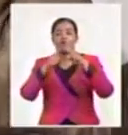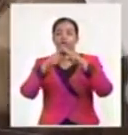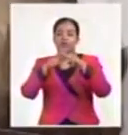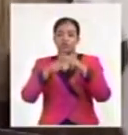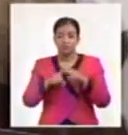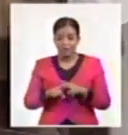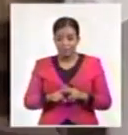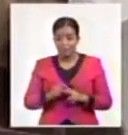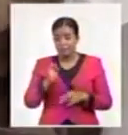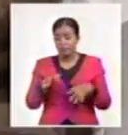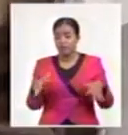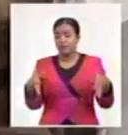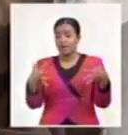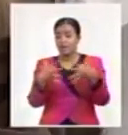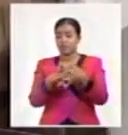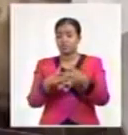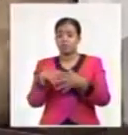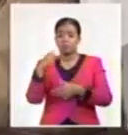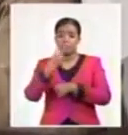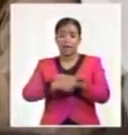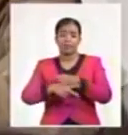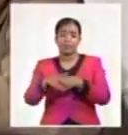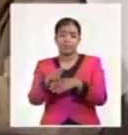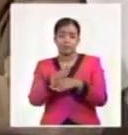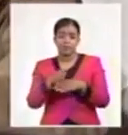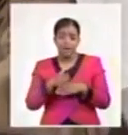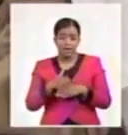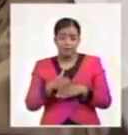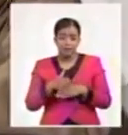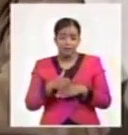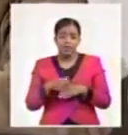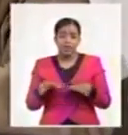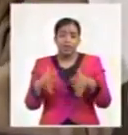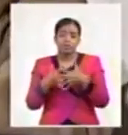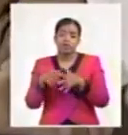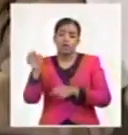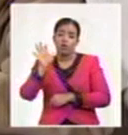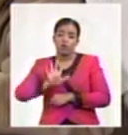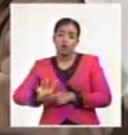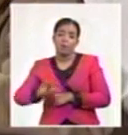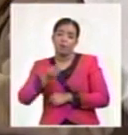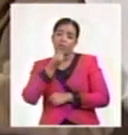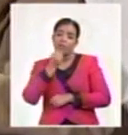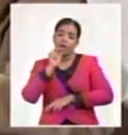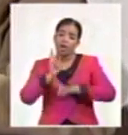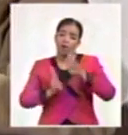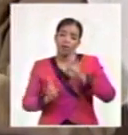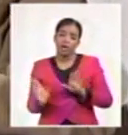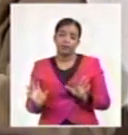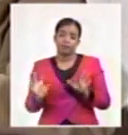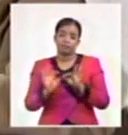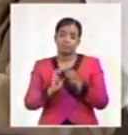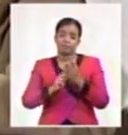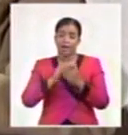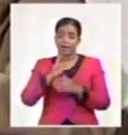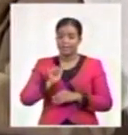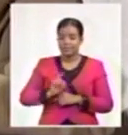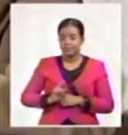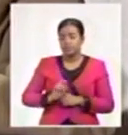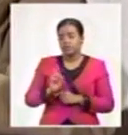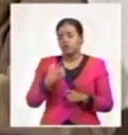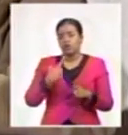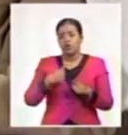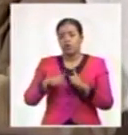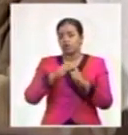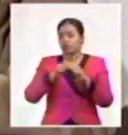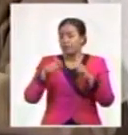regresando, como me preguntabas, por la relación con Europa, al Tratado de París, el nuevo vigor que adquieren temas como el medio